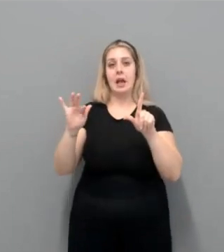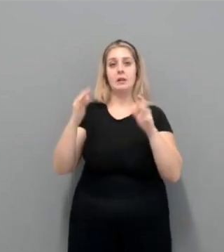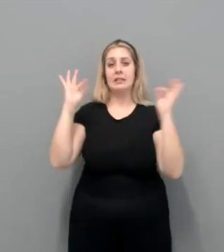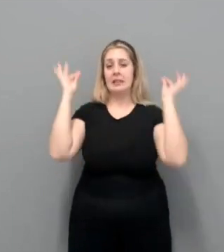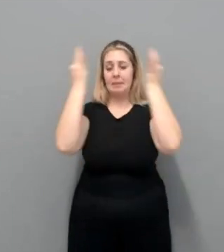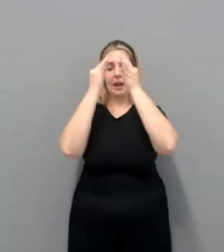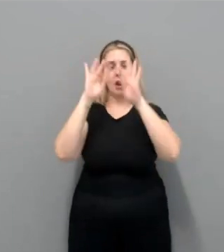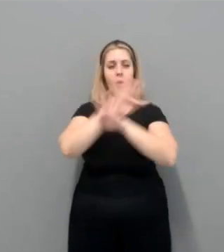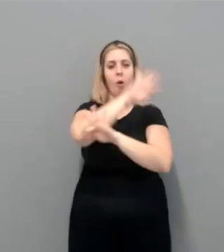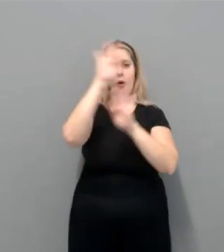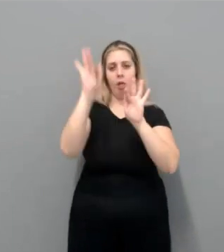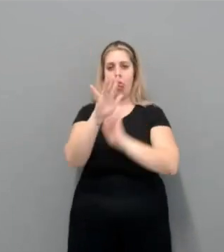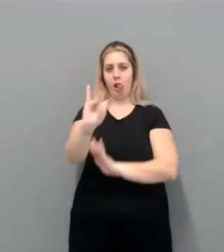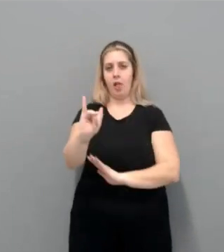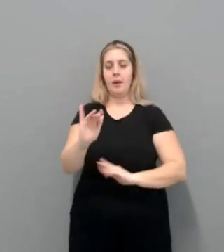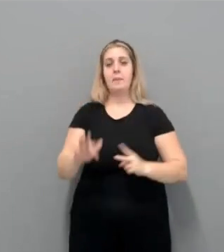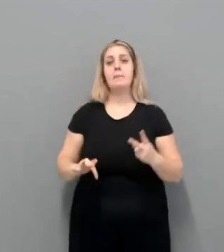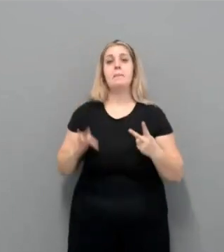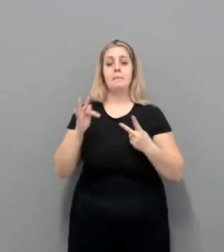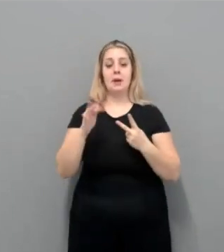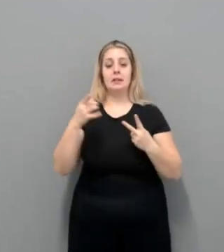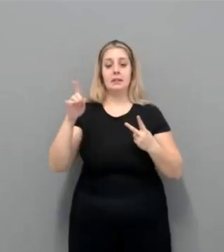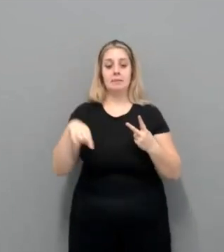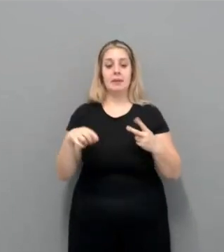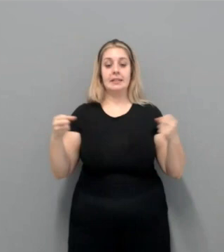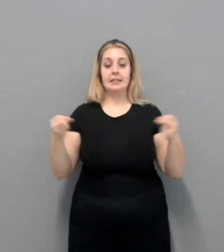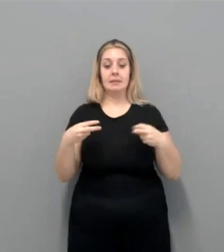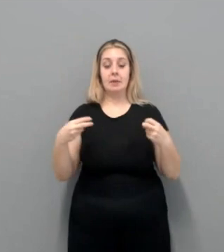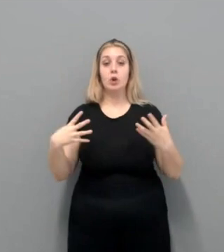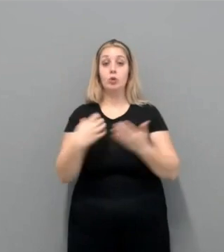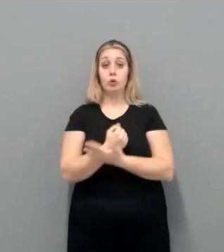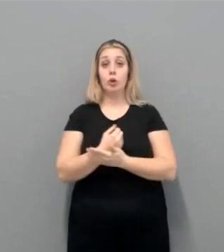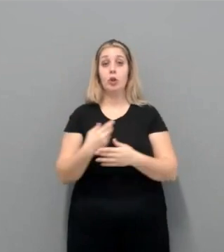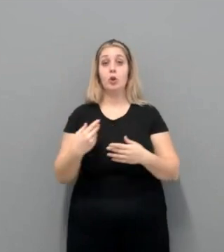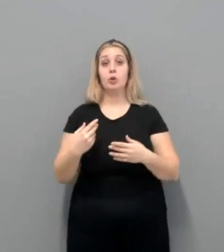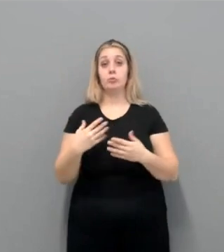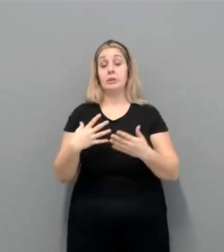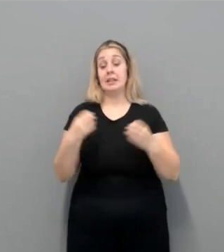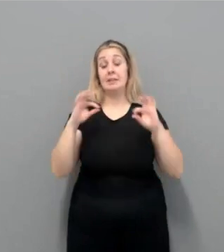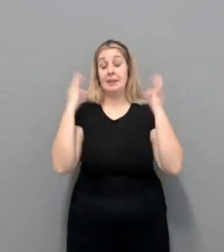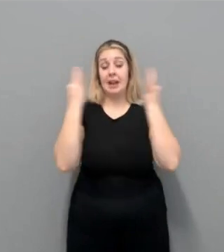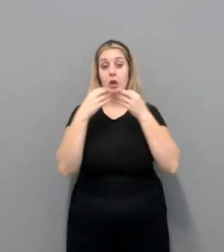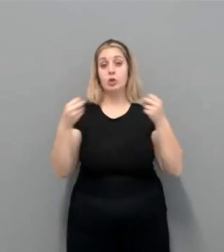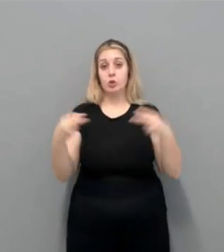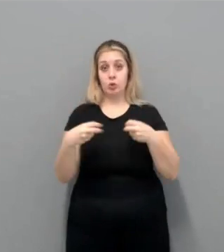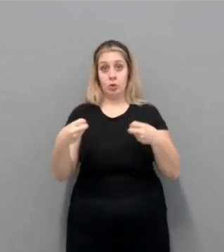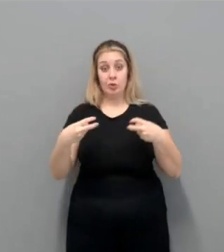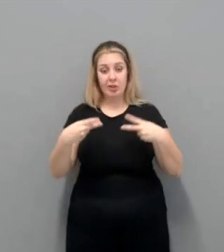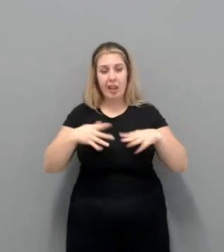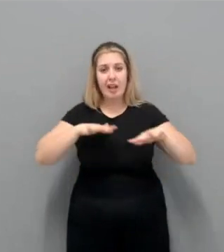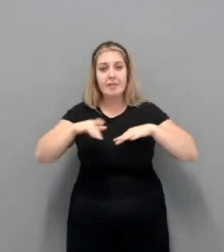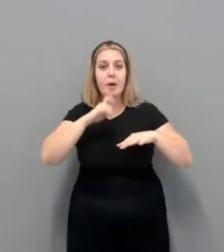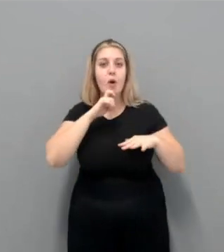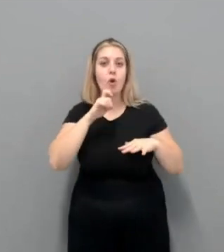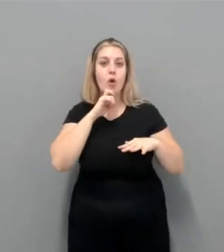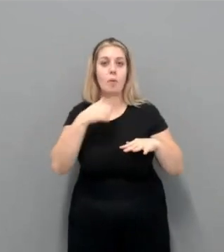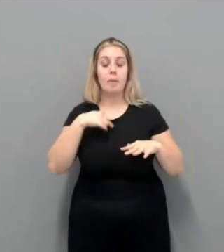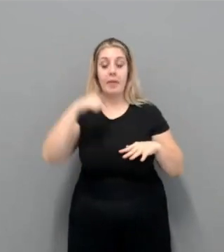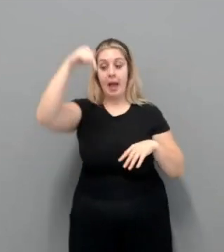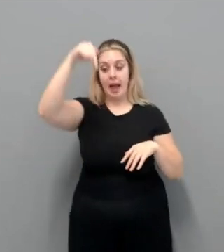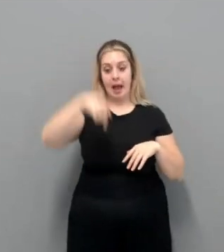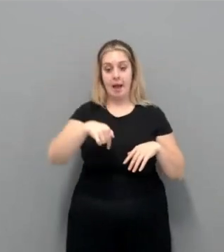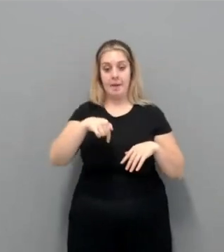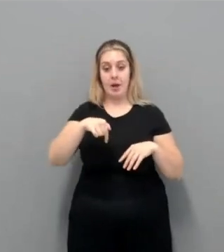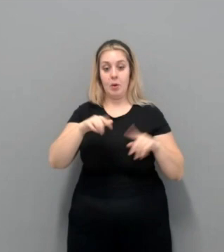seminario. Asimismo, todo el seminario estará subtitulado. Si queréis activar el subtitulado, tenéis que darle a la parte inferior